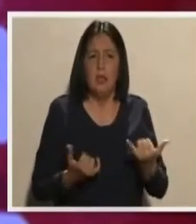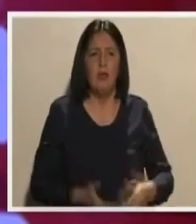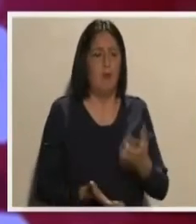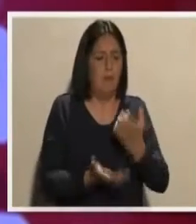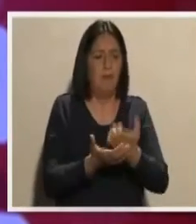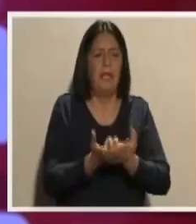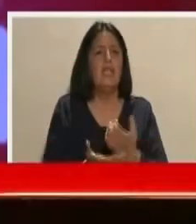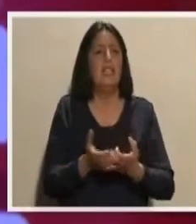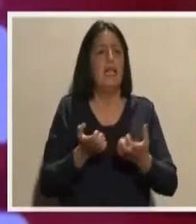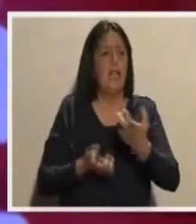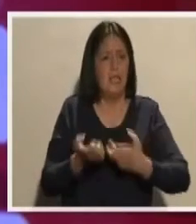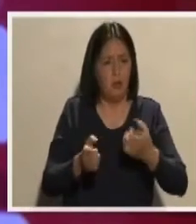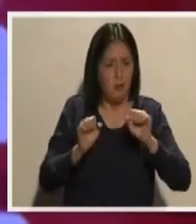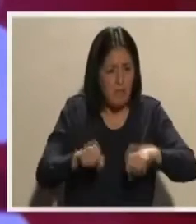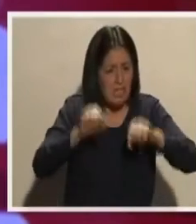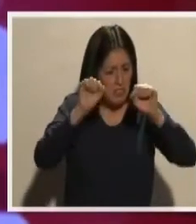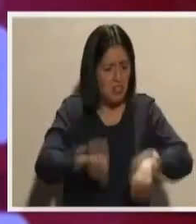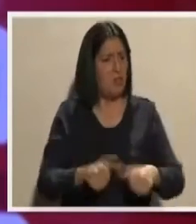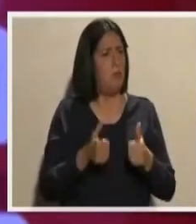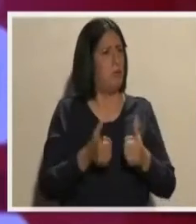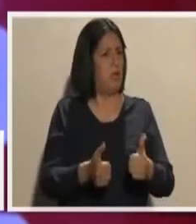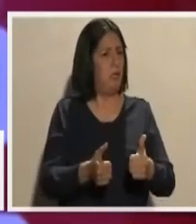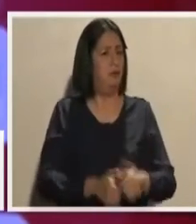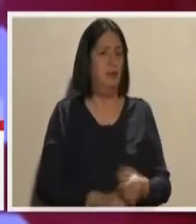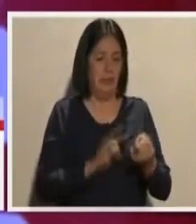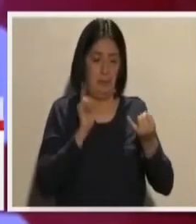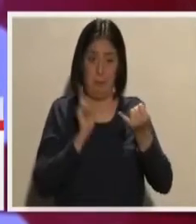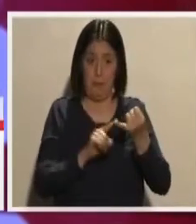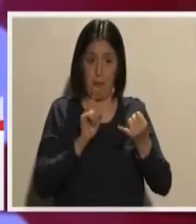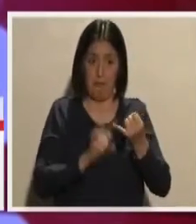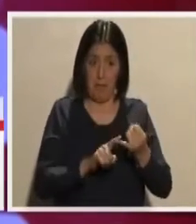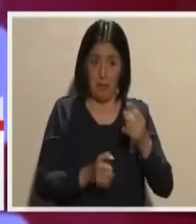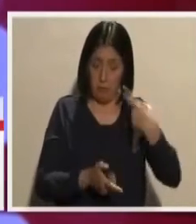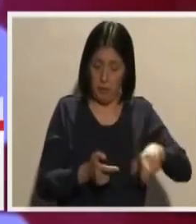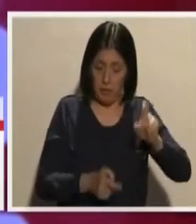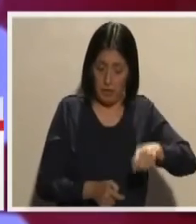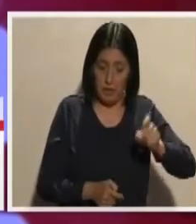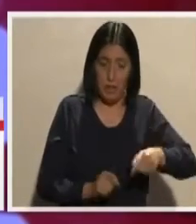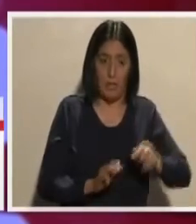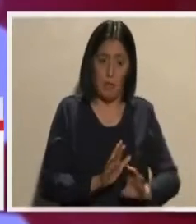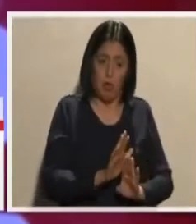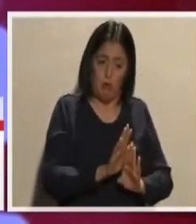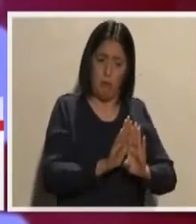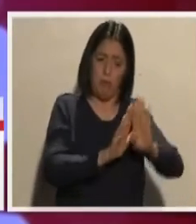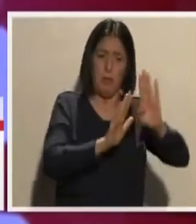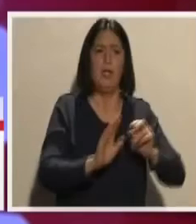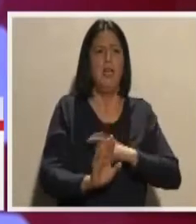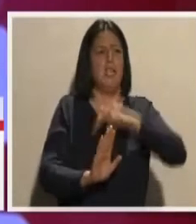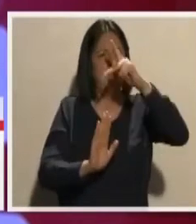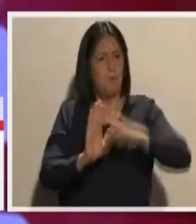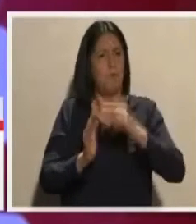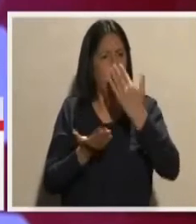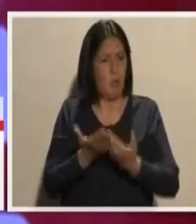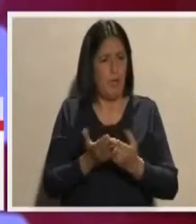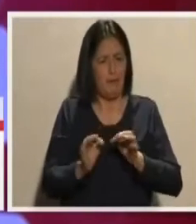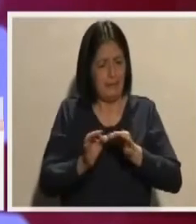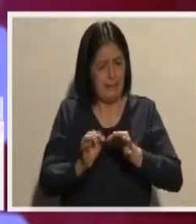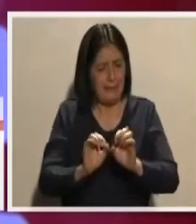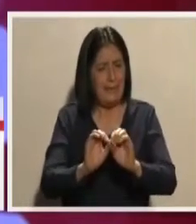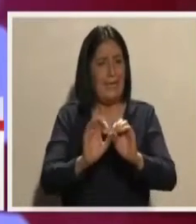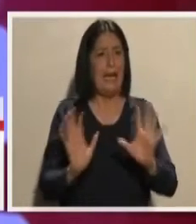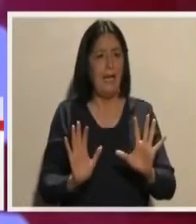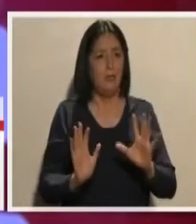para que la economía funcione? Necesitamos crecimiento y programas absolutamente claros